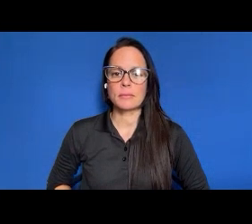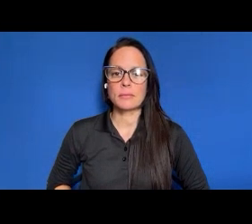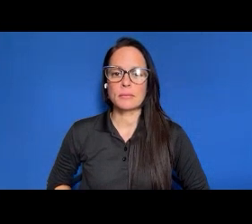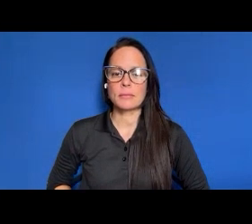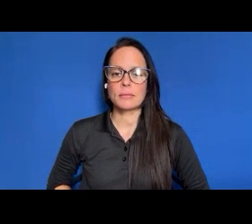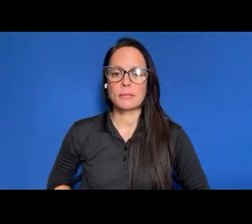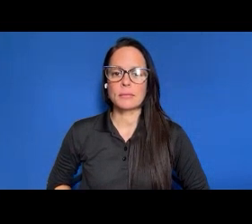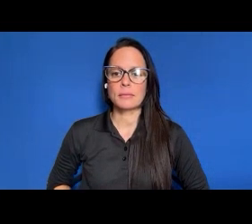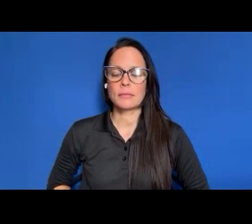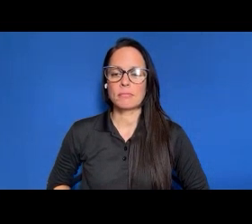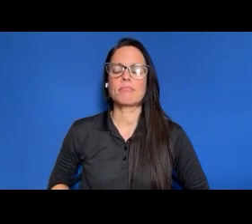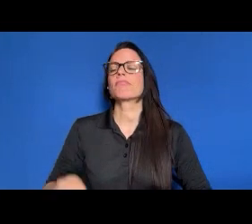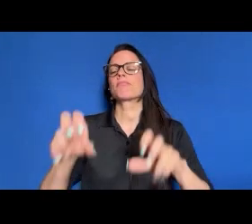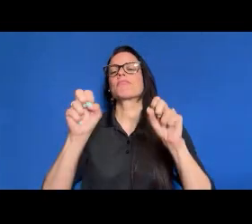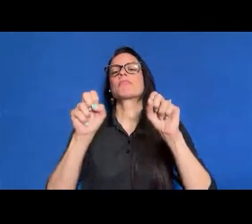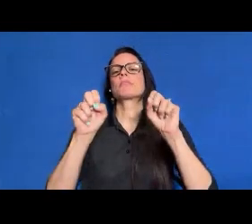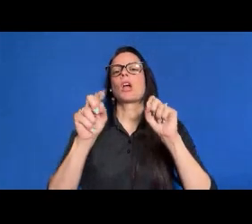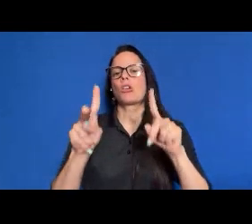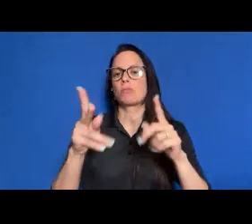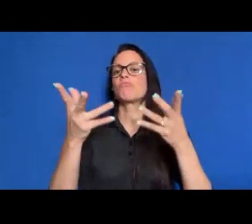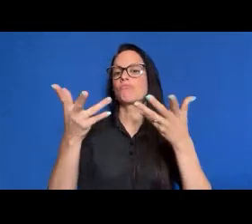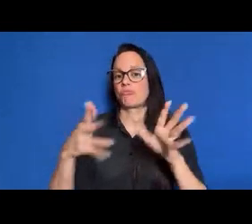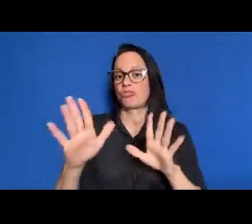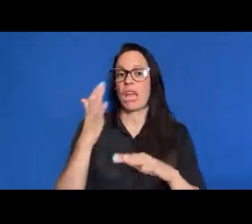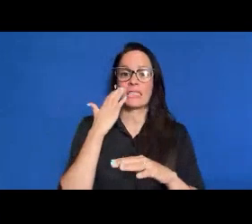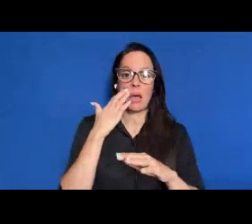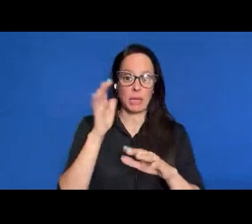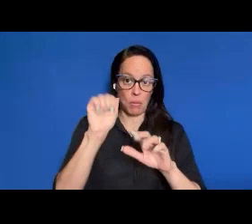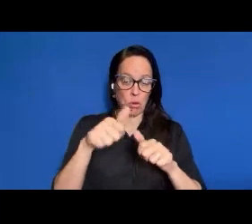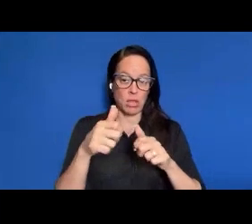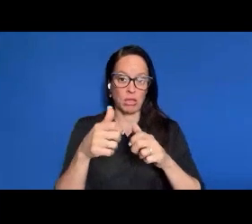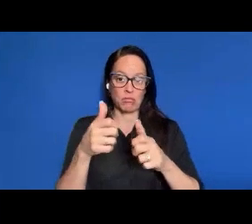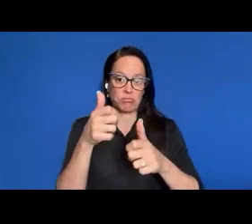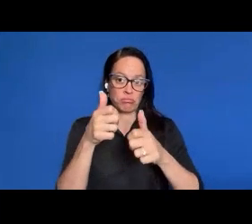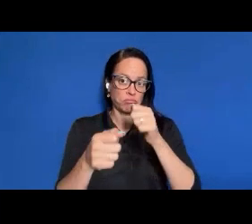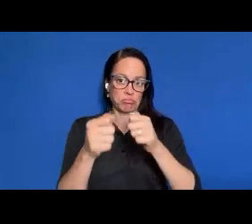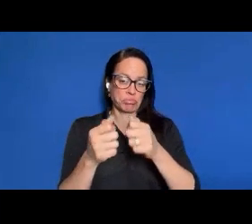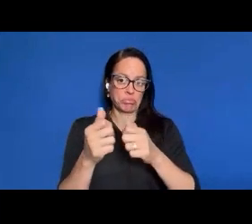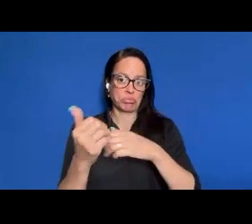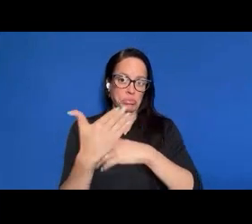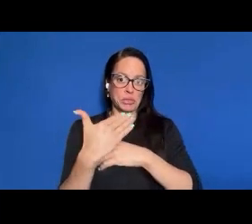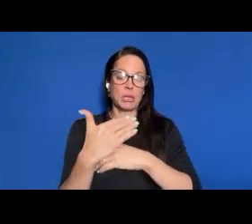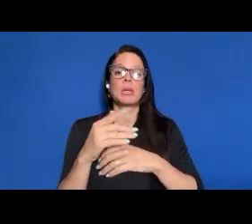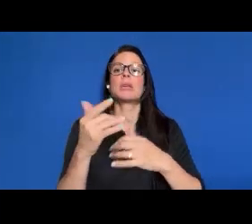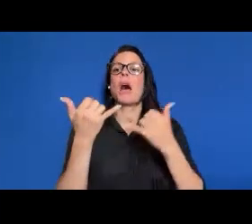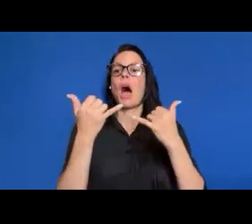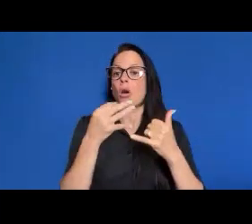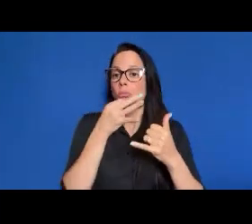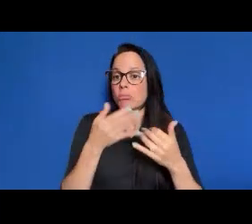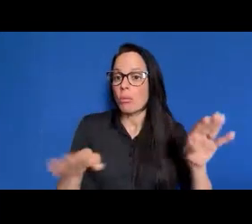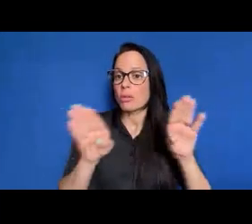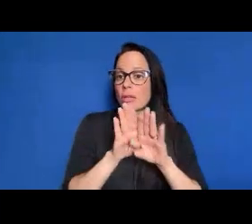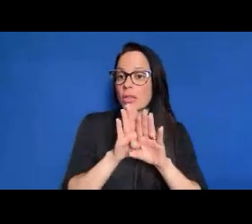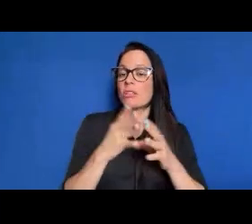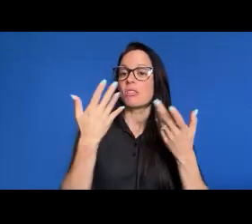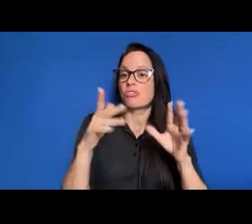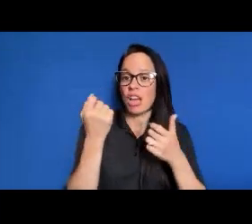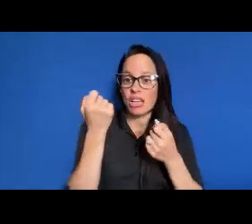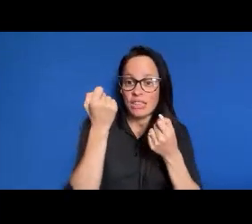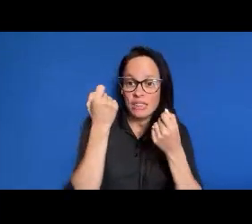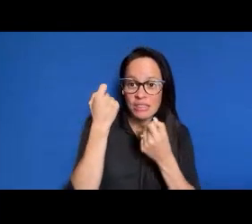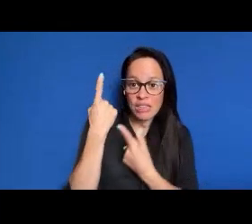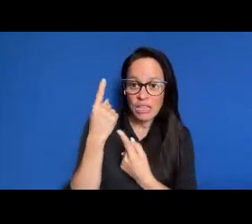Muy bien. Nada, saben, ¿verdad? Pues que pueden escribirnos y todo lo demás. Pero vamos al cierre. Habiendo atendido todos los puntos en la agenda, queda concluida